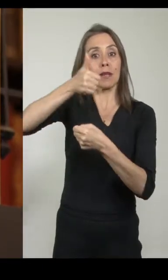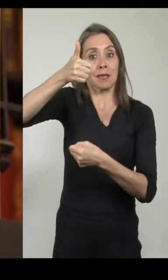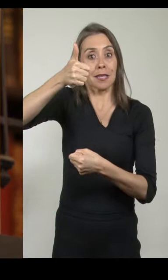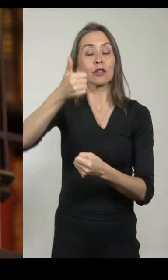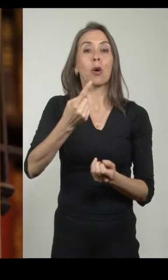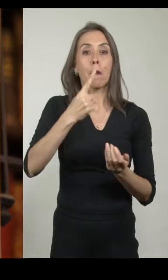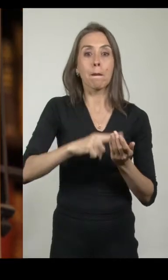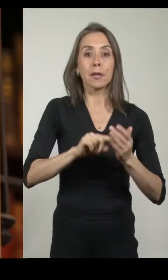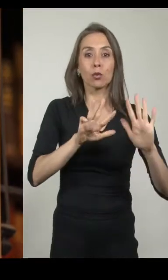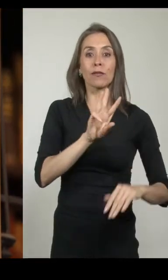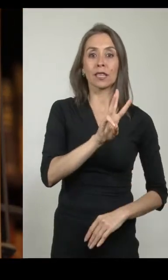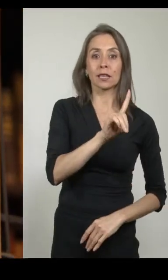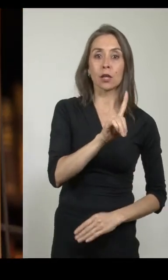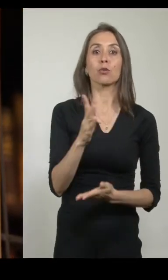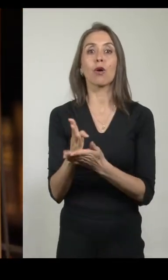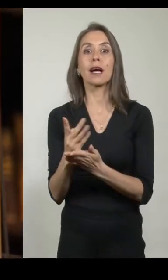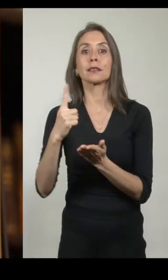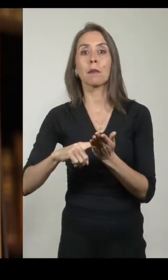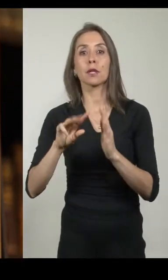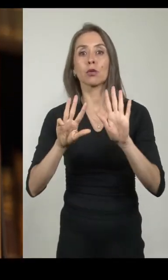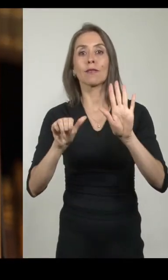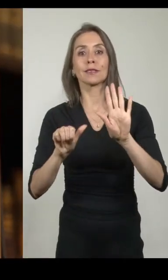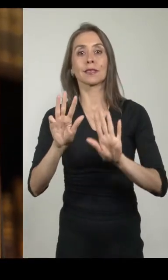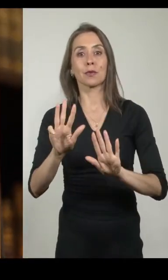años 1931 y